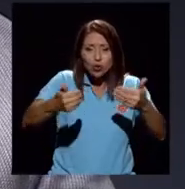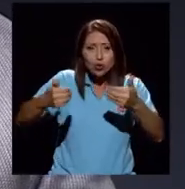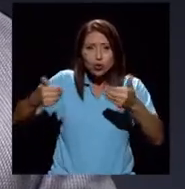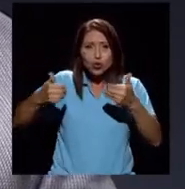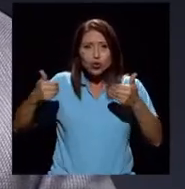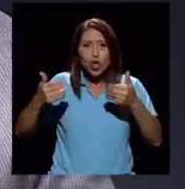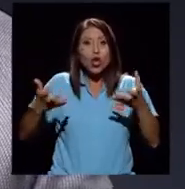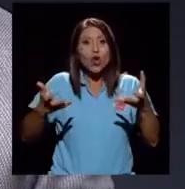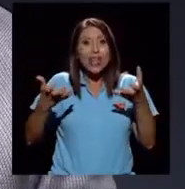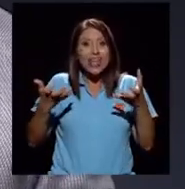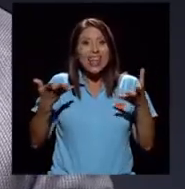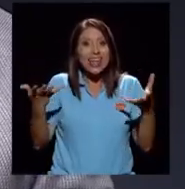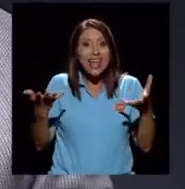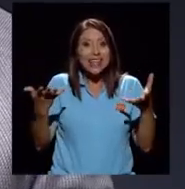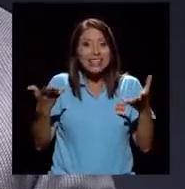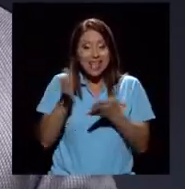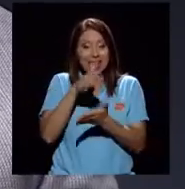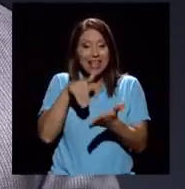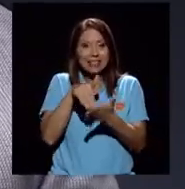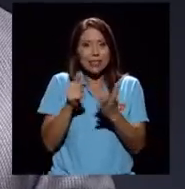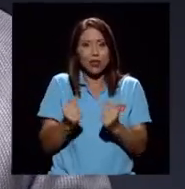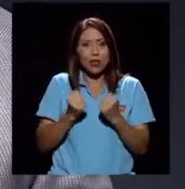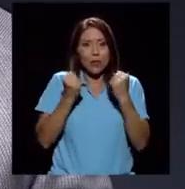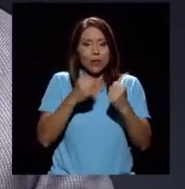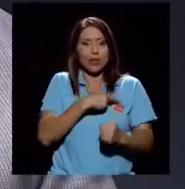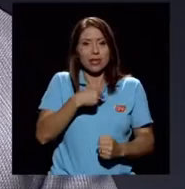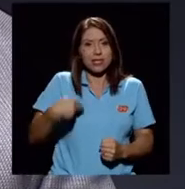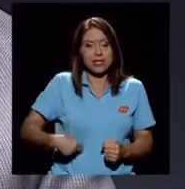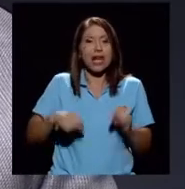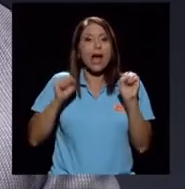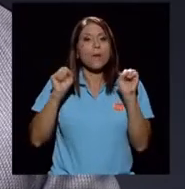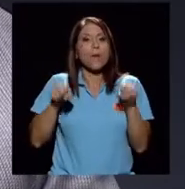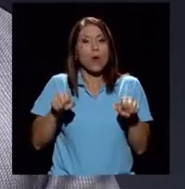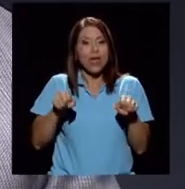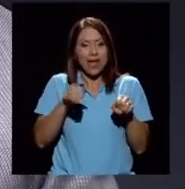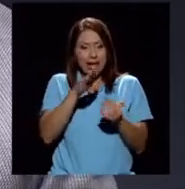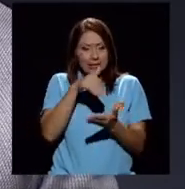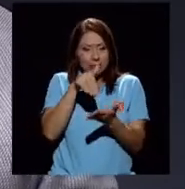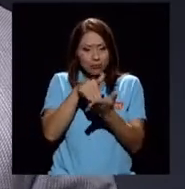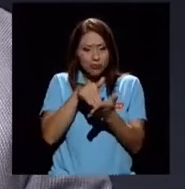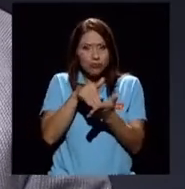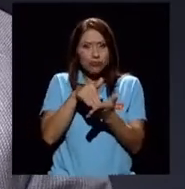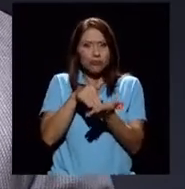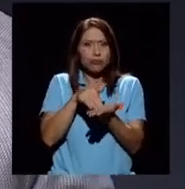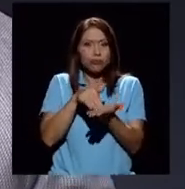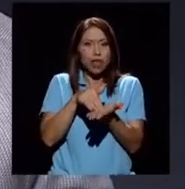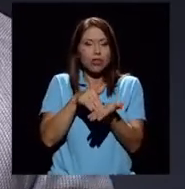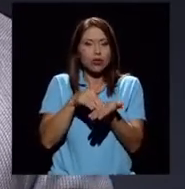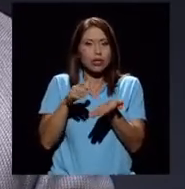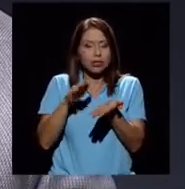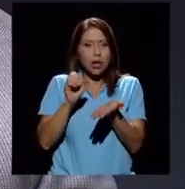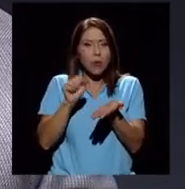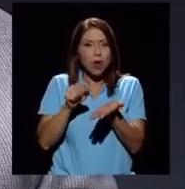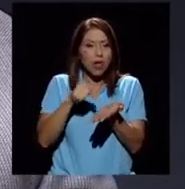al centro de poder de china todas esas áreas periféricas aún más este